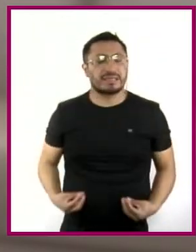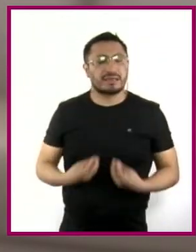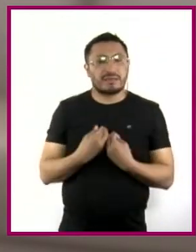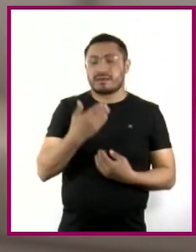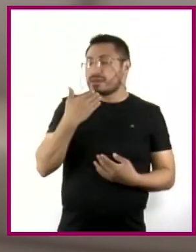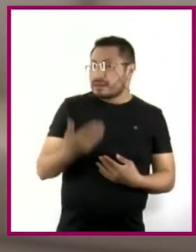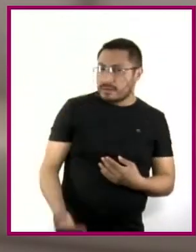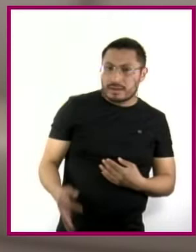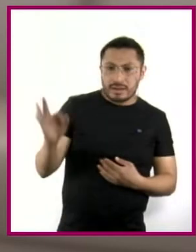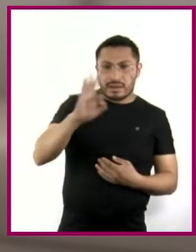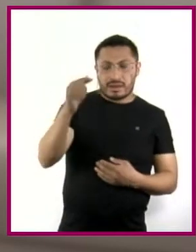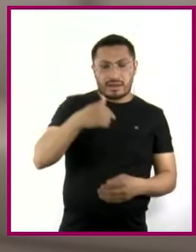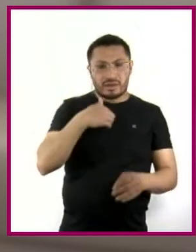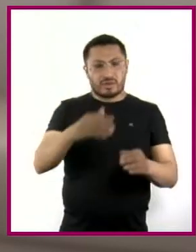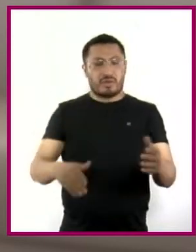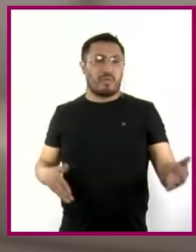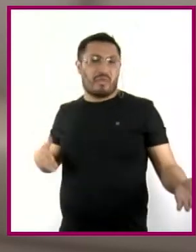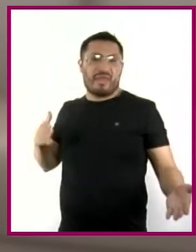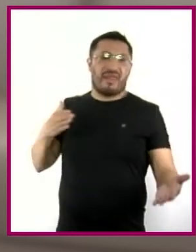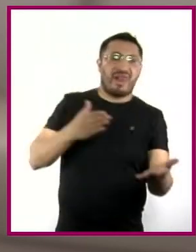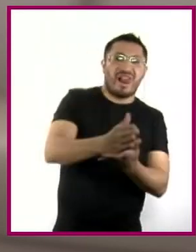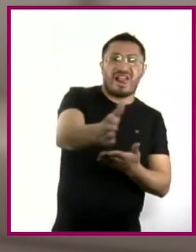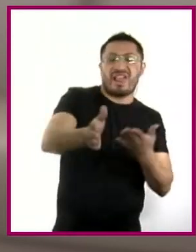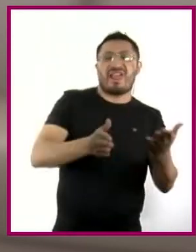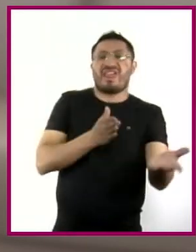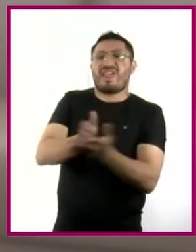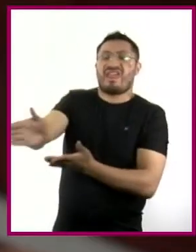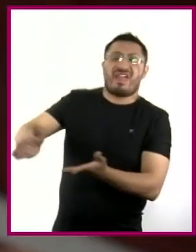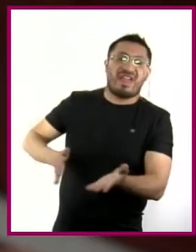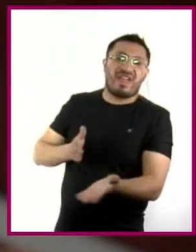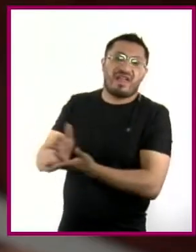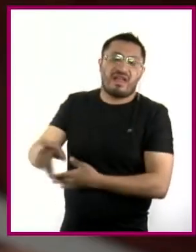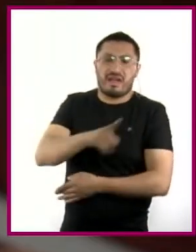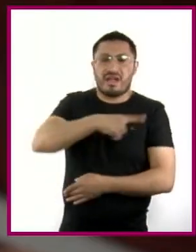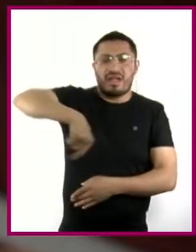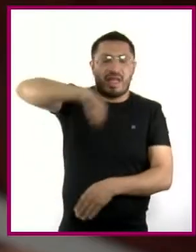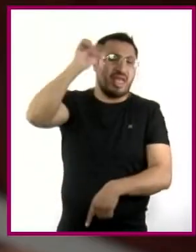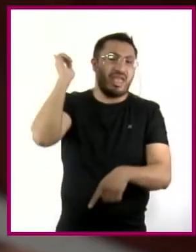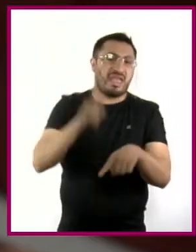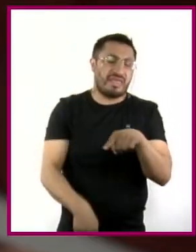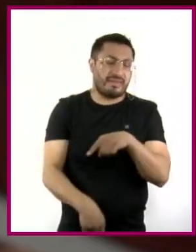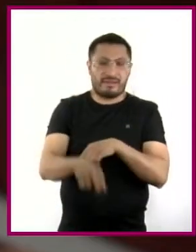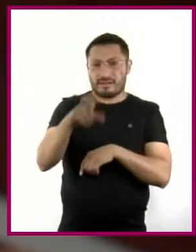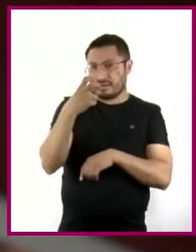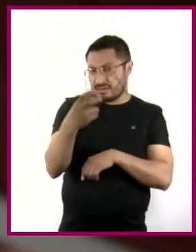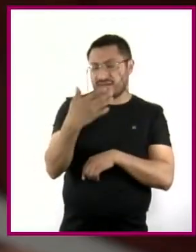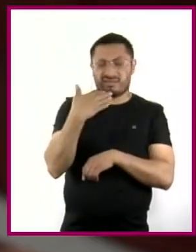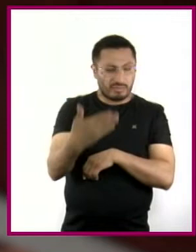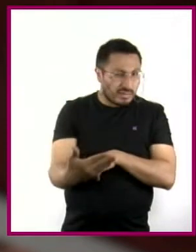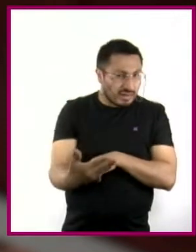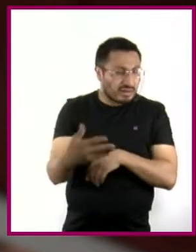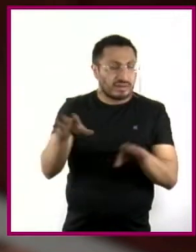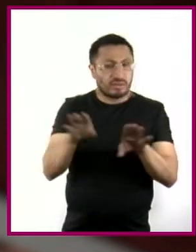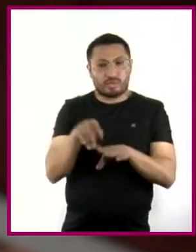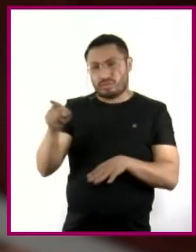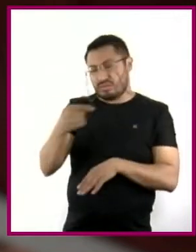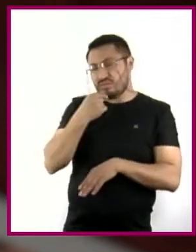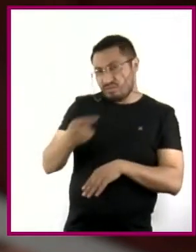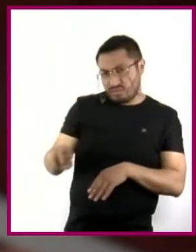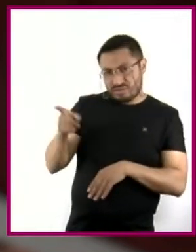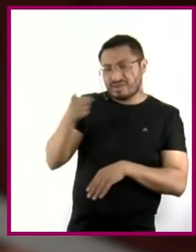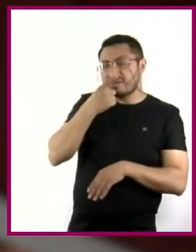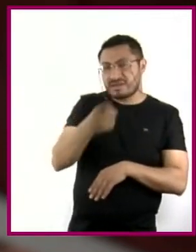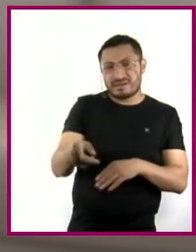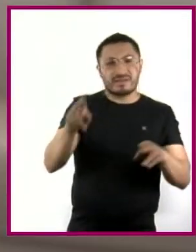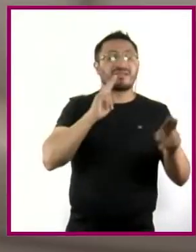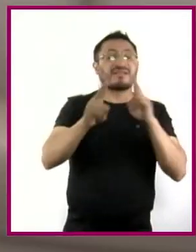encima de los demás al tomar decisiones, ¿eso sigue siendo digno? Como en el caso de los niños que nos decía el del videoclub, los de la